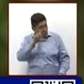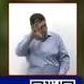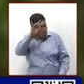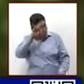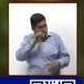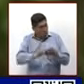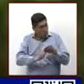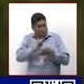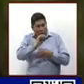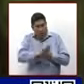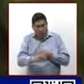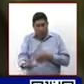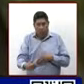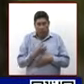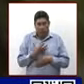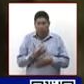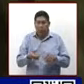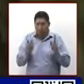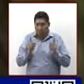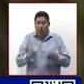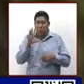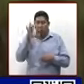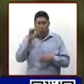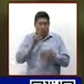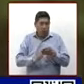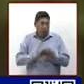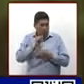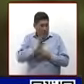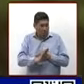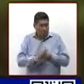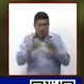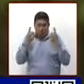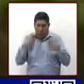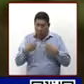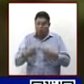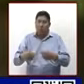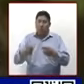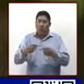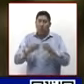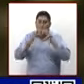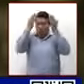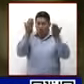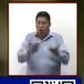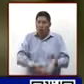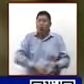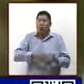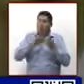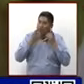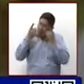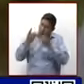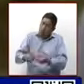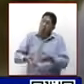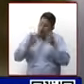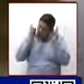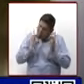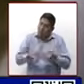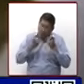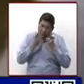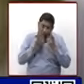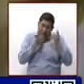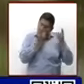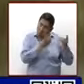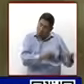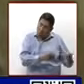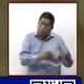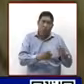de abril ella me avisó, y el mismo 8 de abril vinimos al colegio a hacer la respectiva denuncia e hice las mismas denuncias en